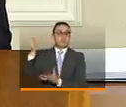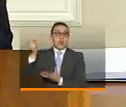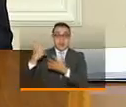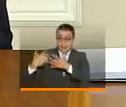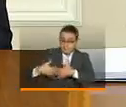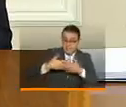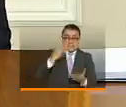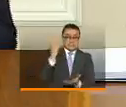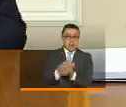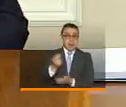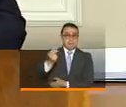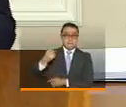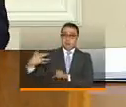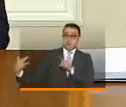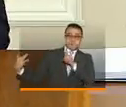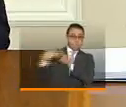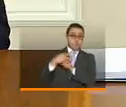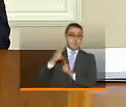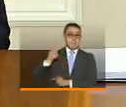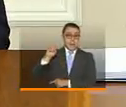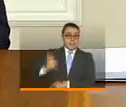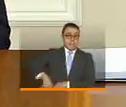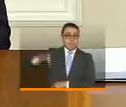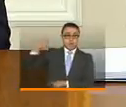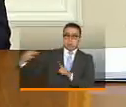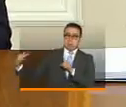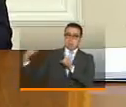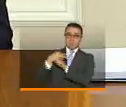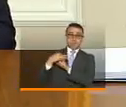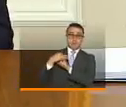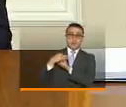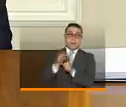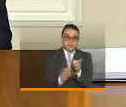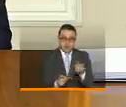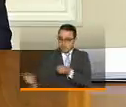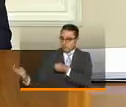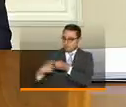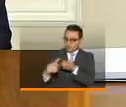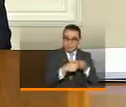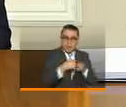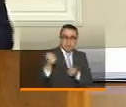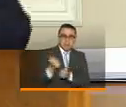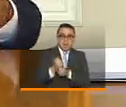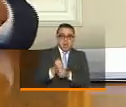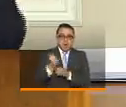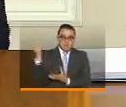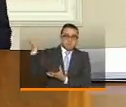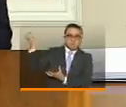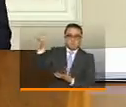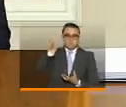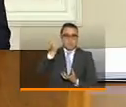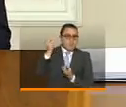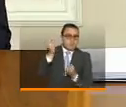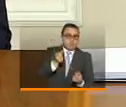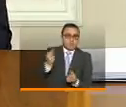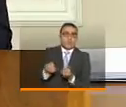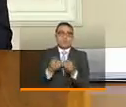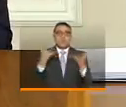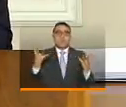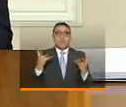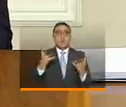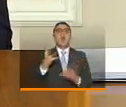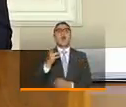salario mínimo legal mensual de esos trabajadores vinculados a empleadores que han visto afectados sus ingresos 20% o más con ocasión